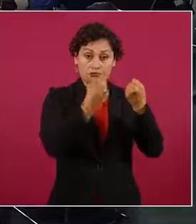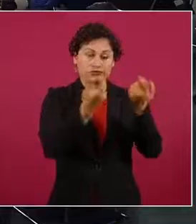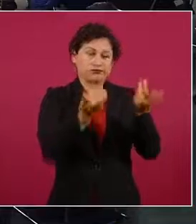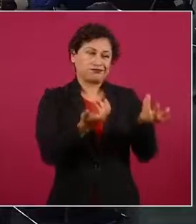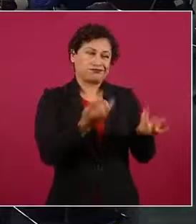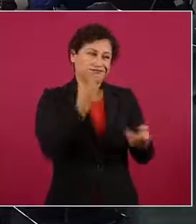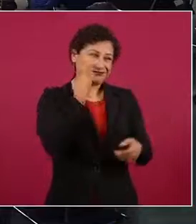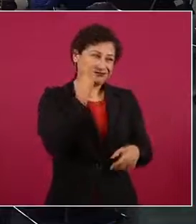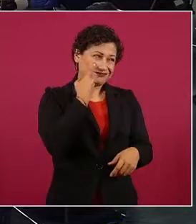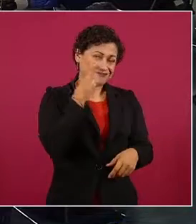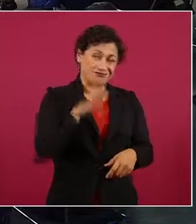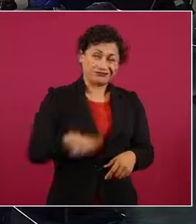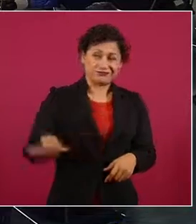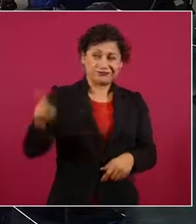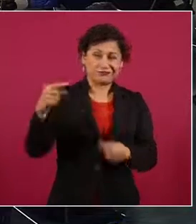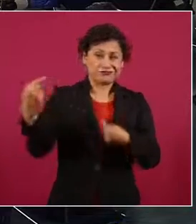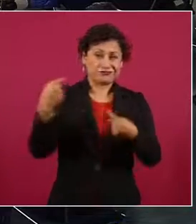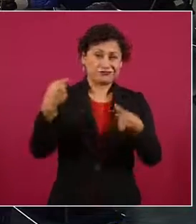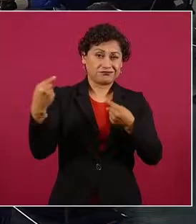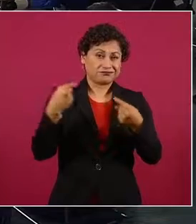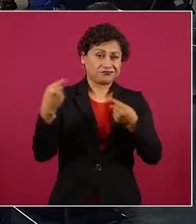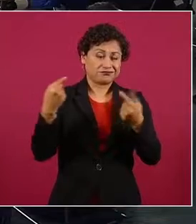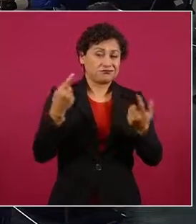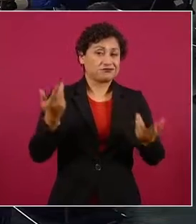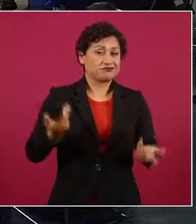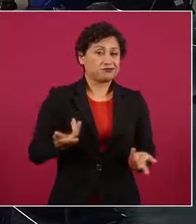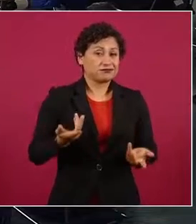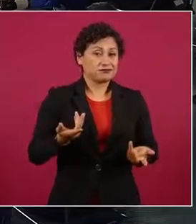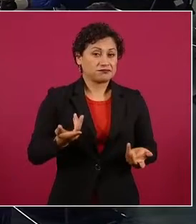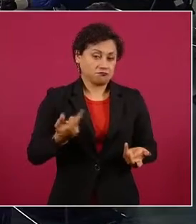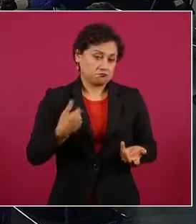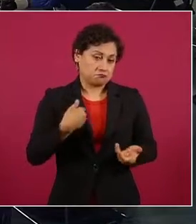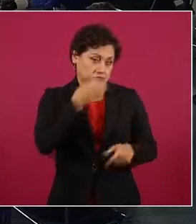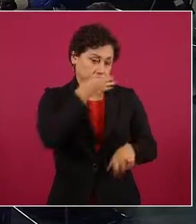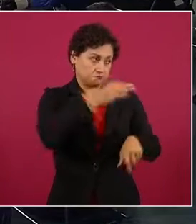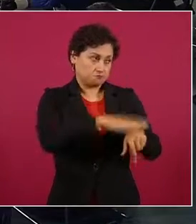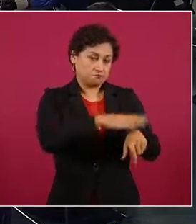Nuestros adversarios están apostando a eso